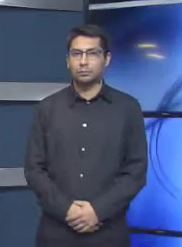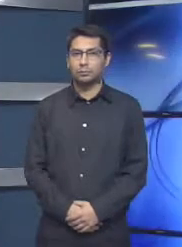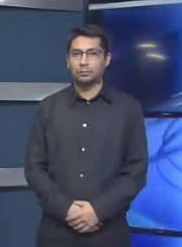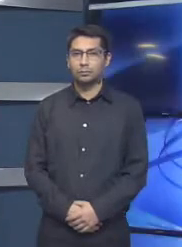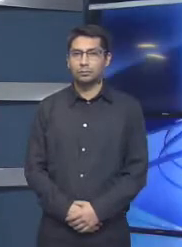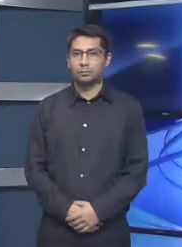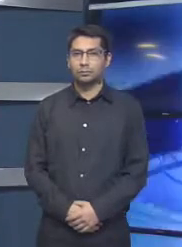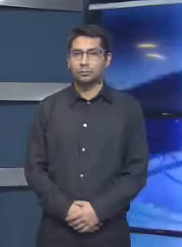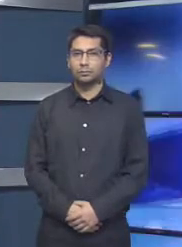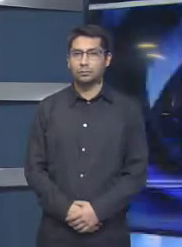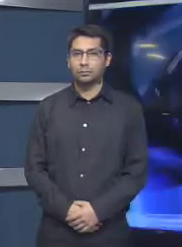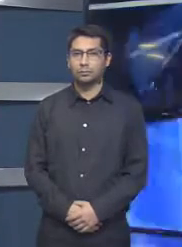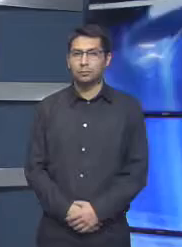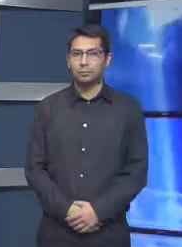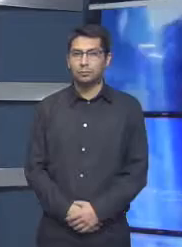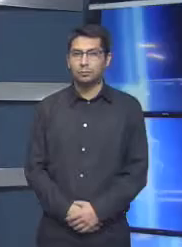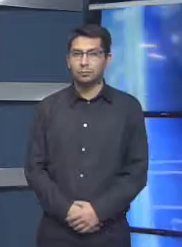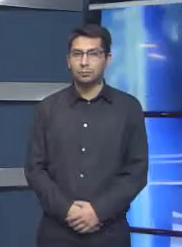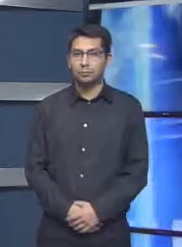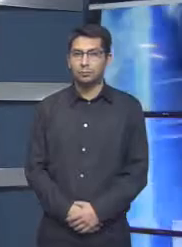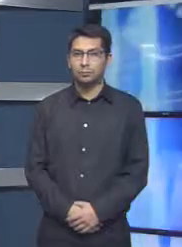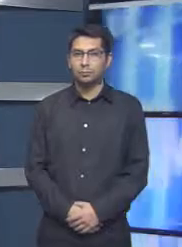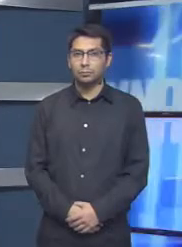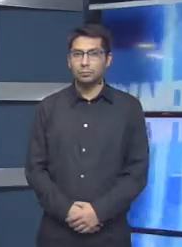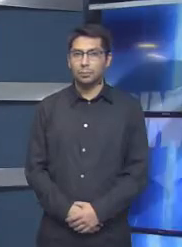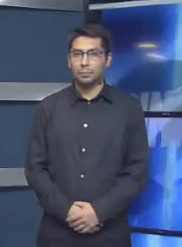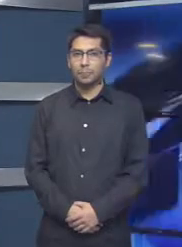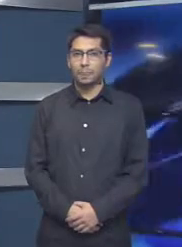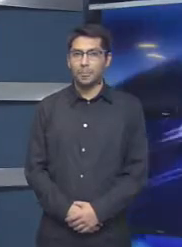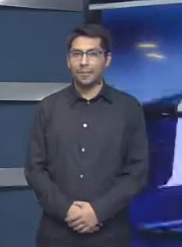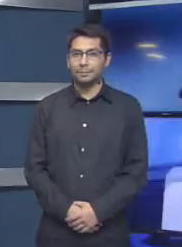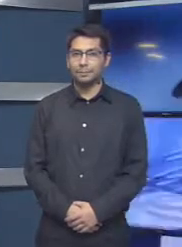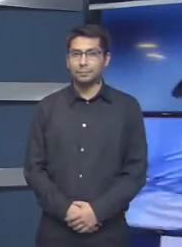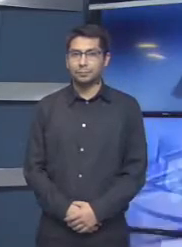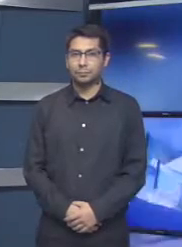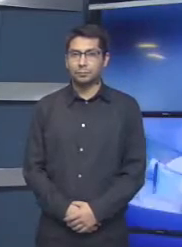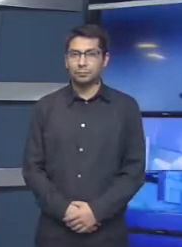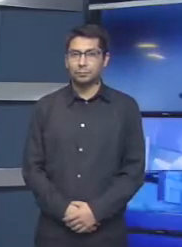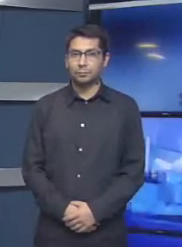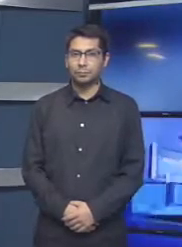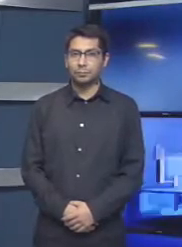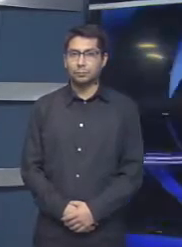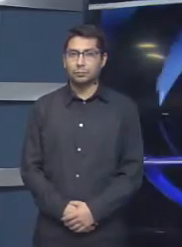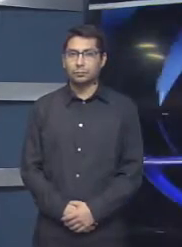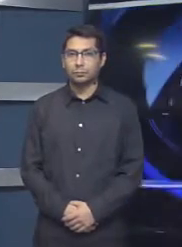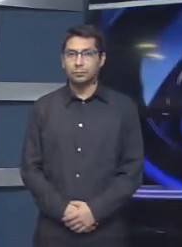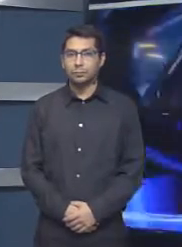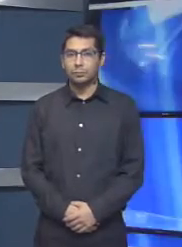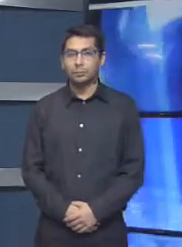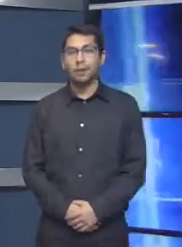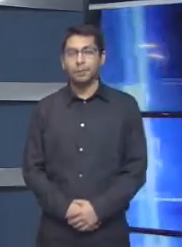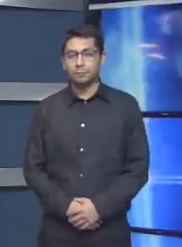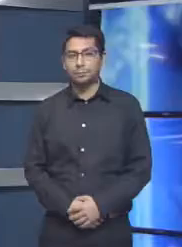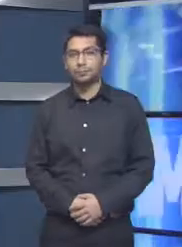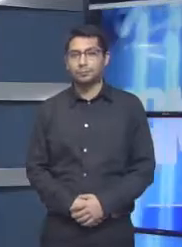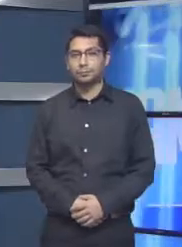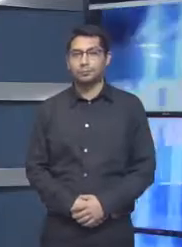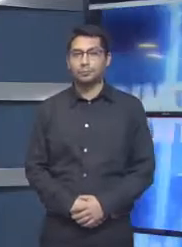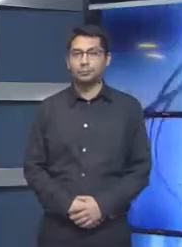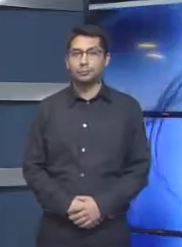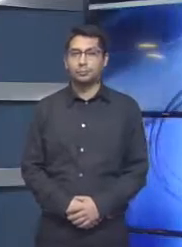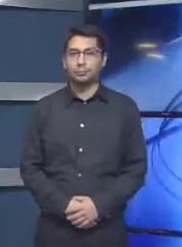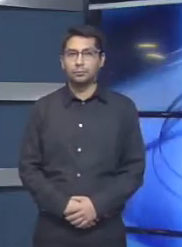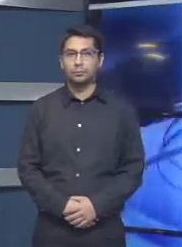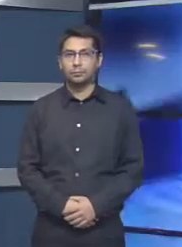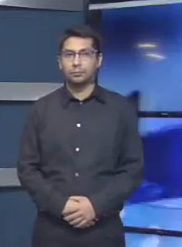voy a hacer recordar, que en el año 2014, cuando se implementa la hora 12, ese fue un proyecto de CAME. Bien. Que